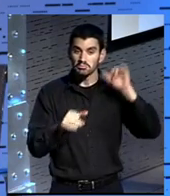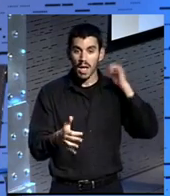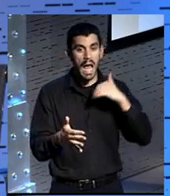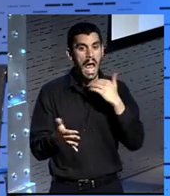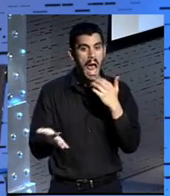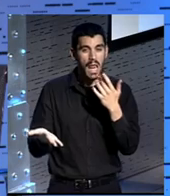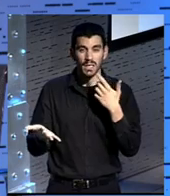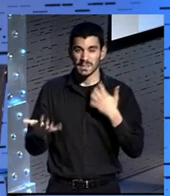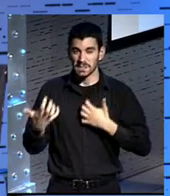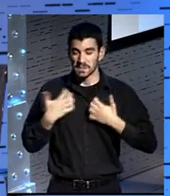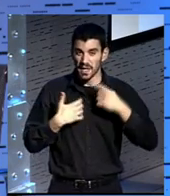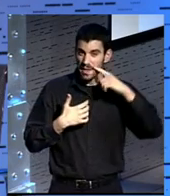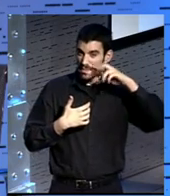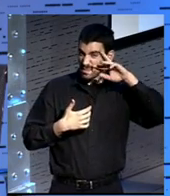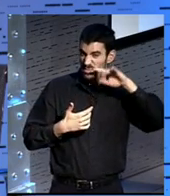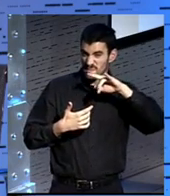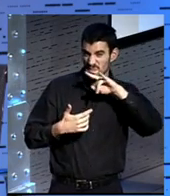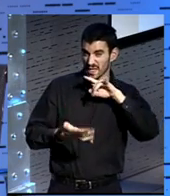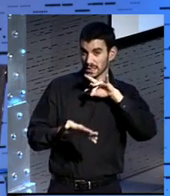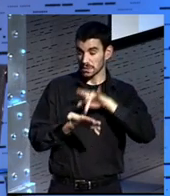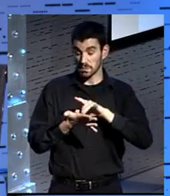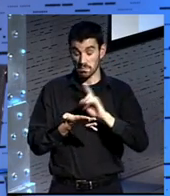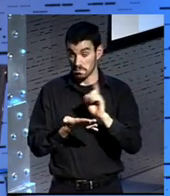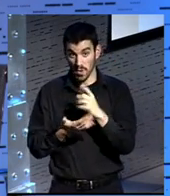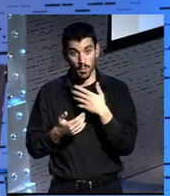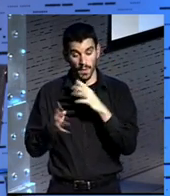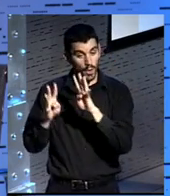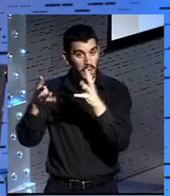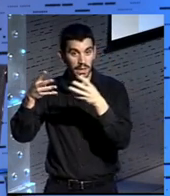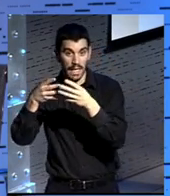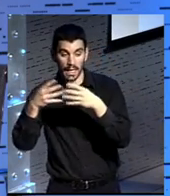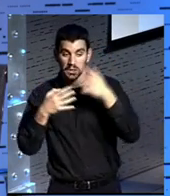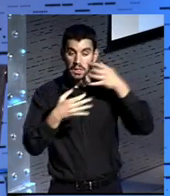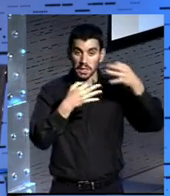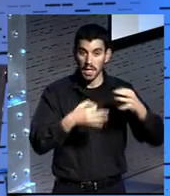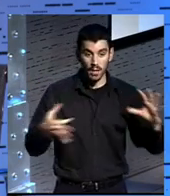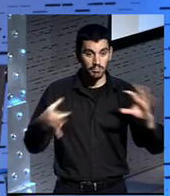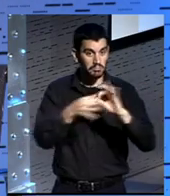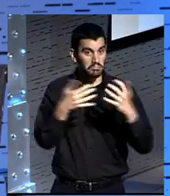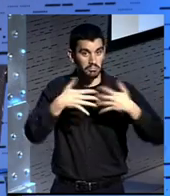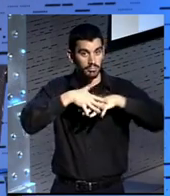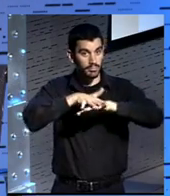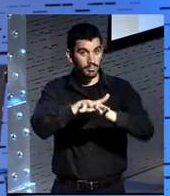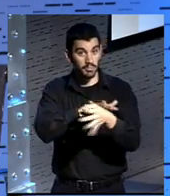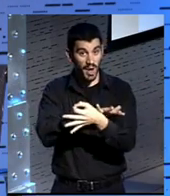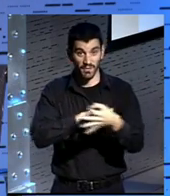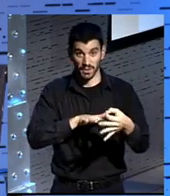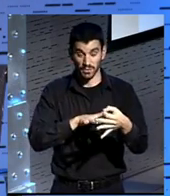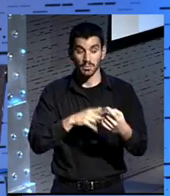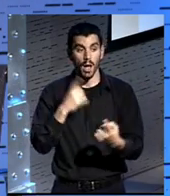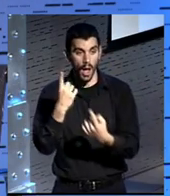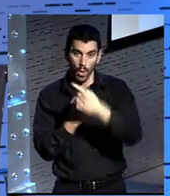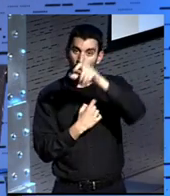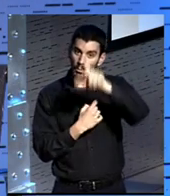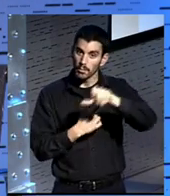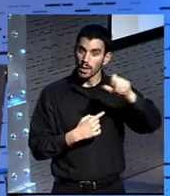la combinación del mundo virtual con físico. Nos parece que en algunos casos produce procesos más convenientes, que